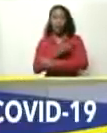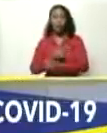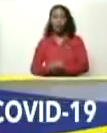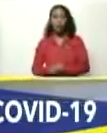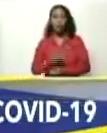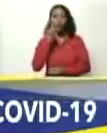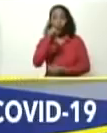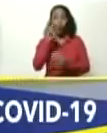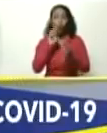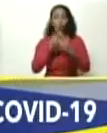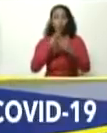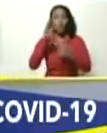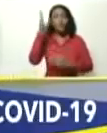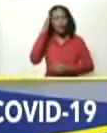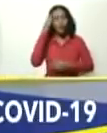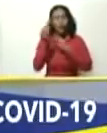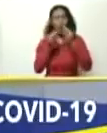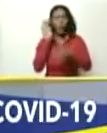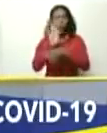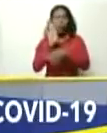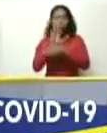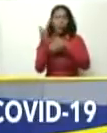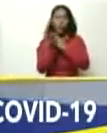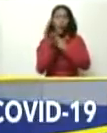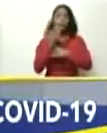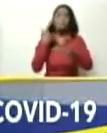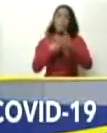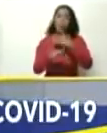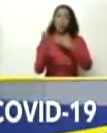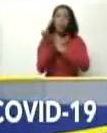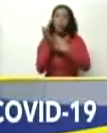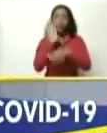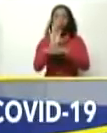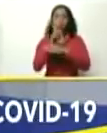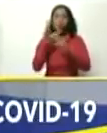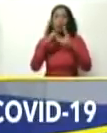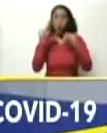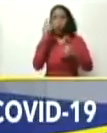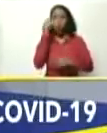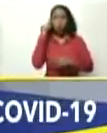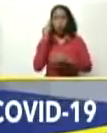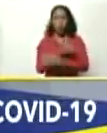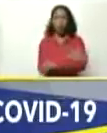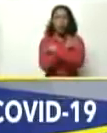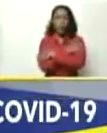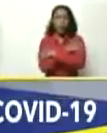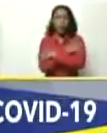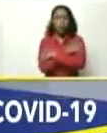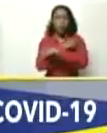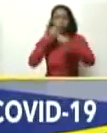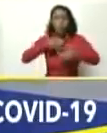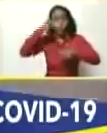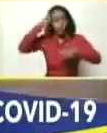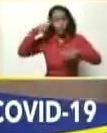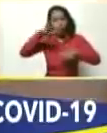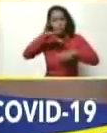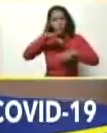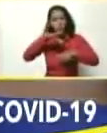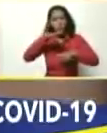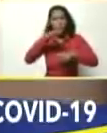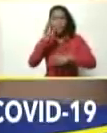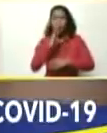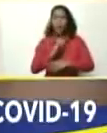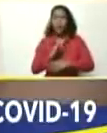Tú conoces y sabes cómo cuidarnos. Vamos a cuidarnos todos y todas. Un abrazo de este pueblo